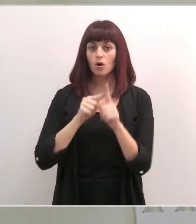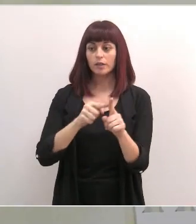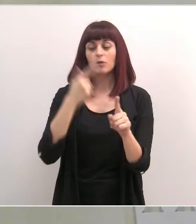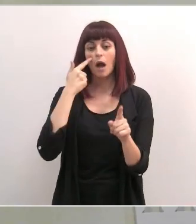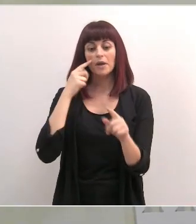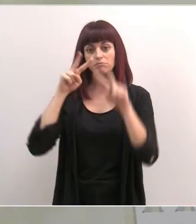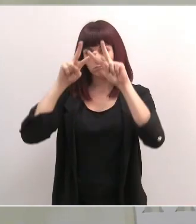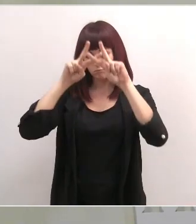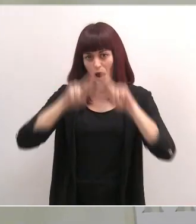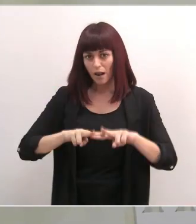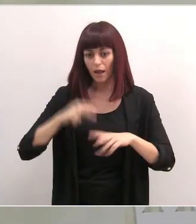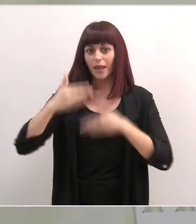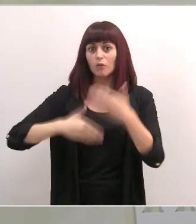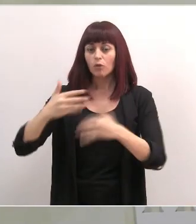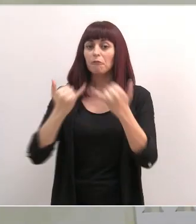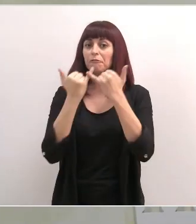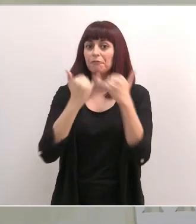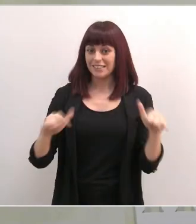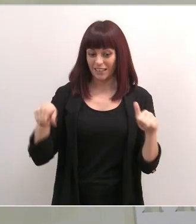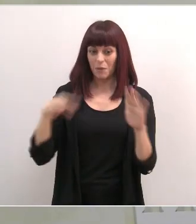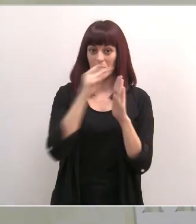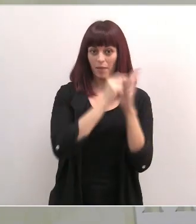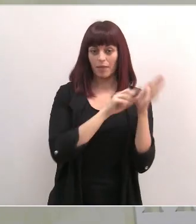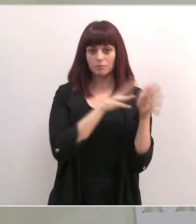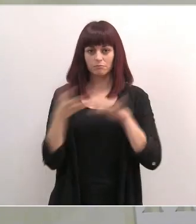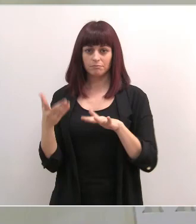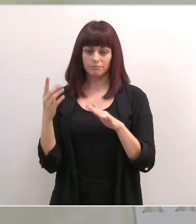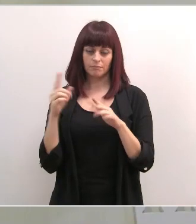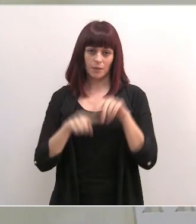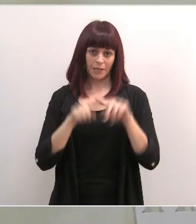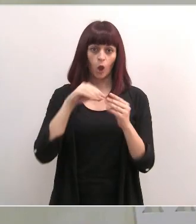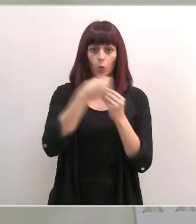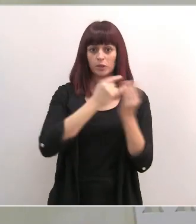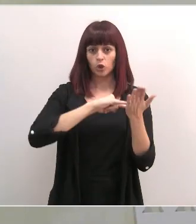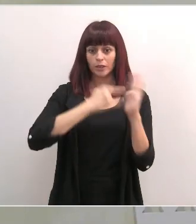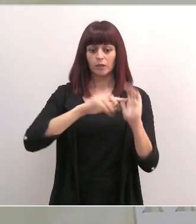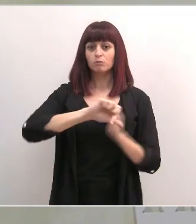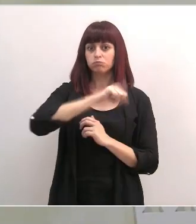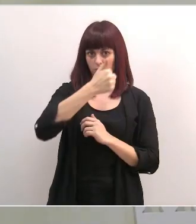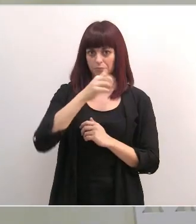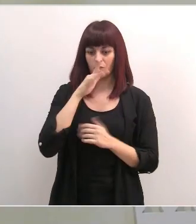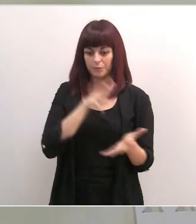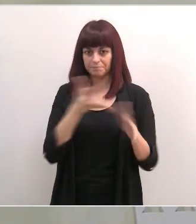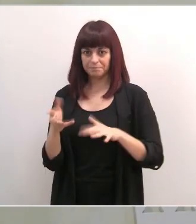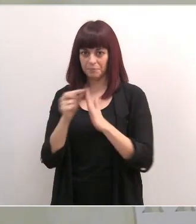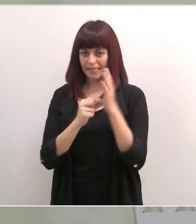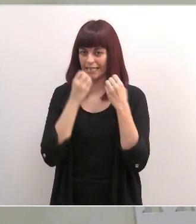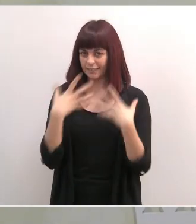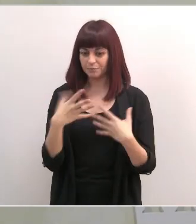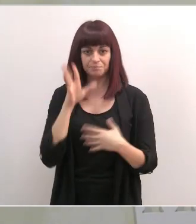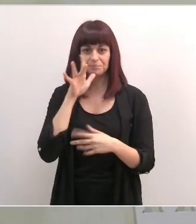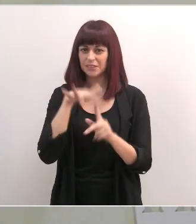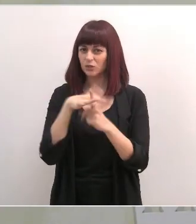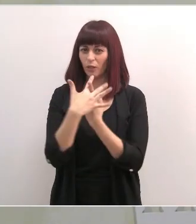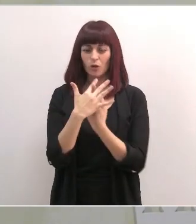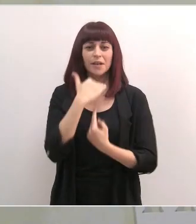analizar la evolución de las cifras y las medidas a implementar según el documento técnico aprobado. Afrontamos una